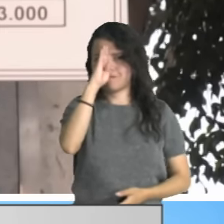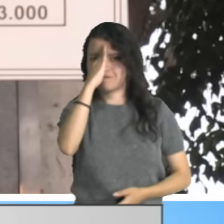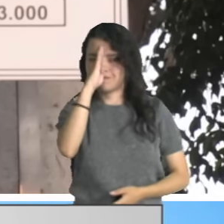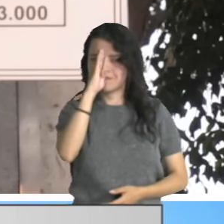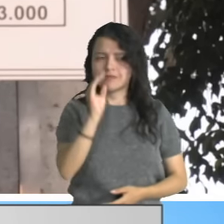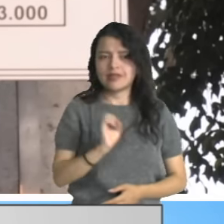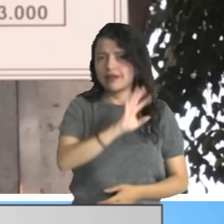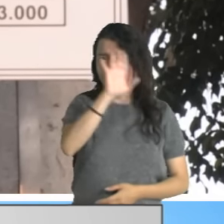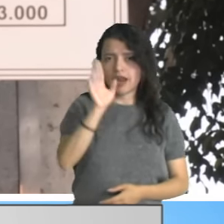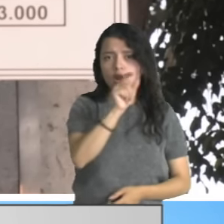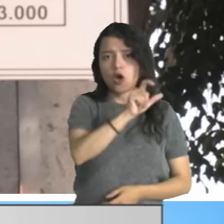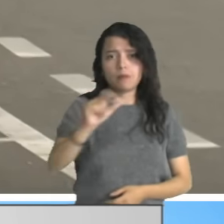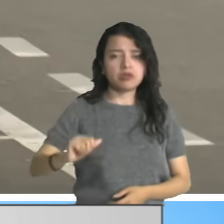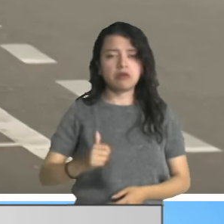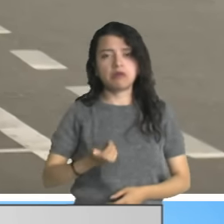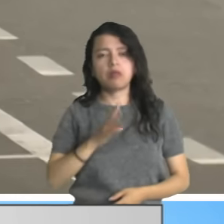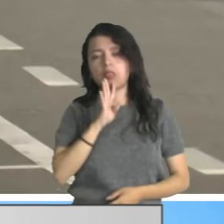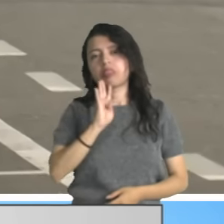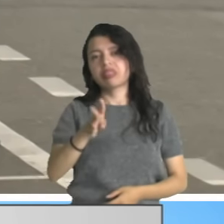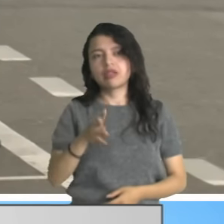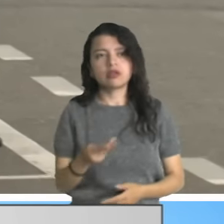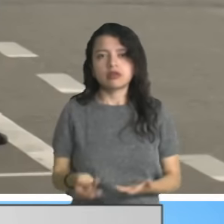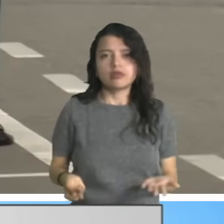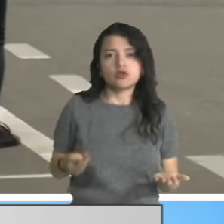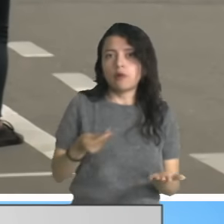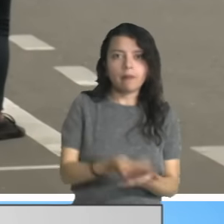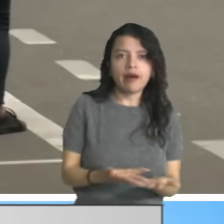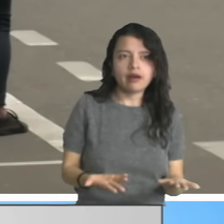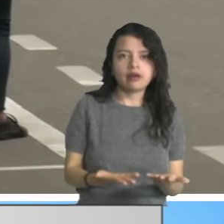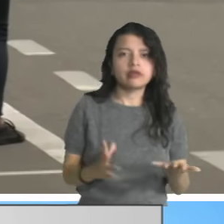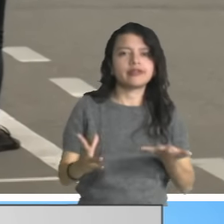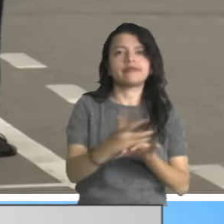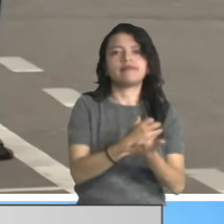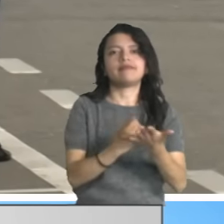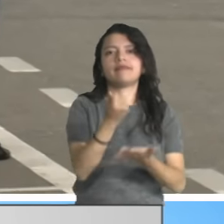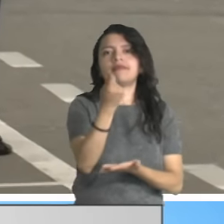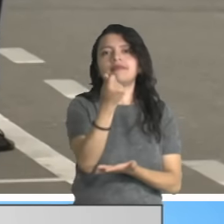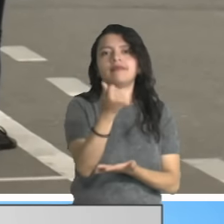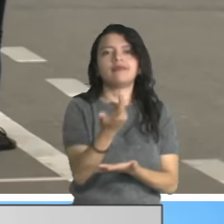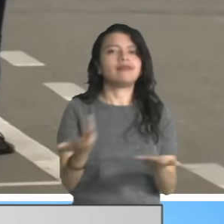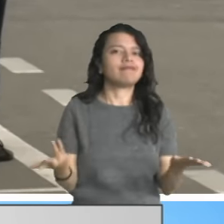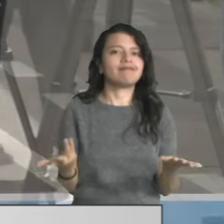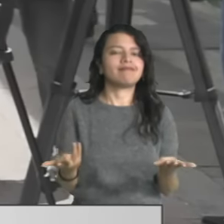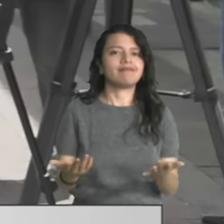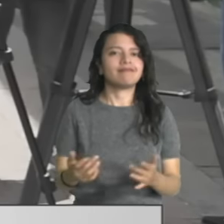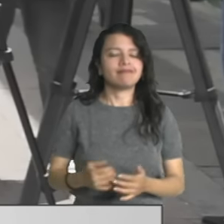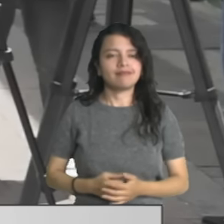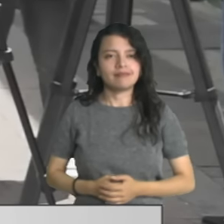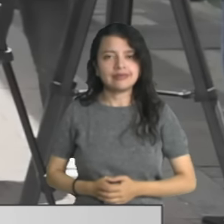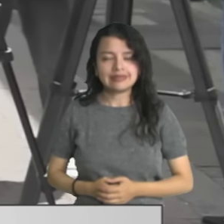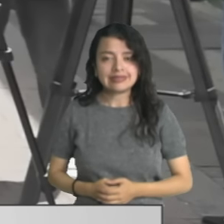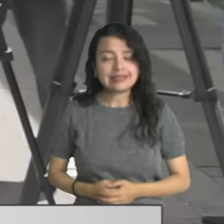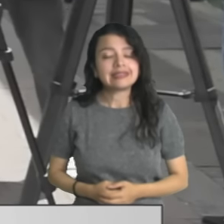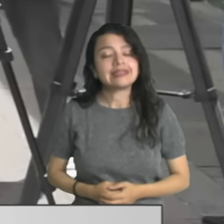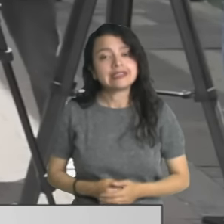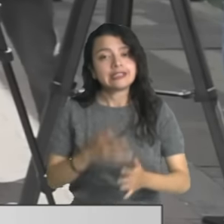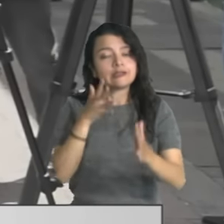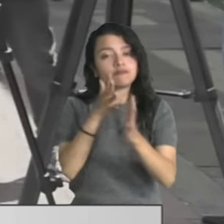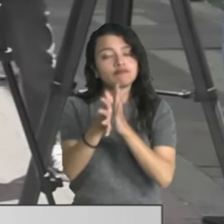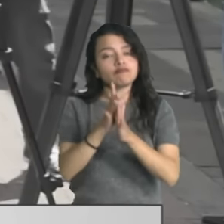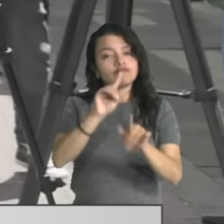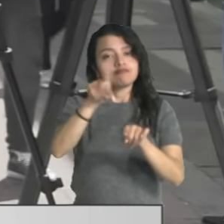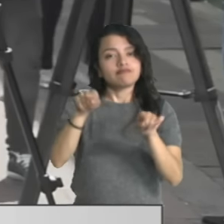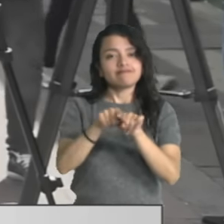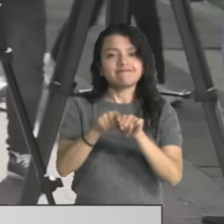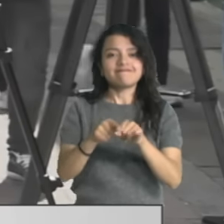este déficit, y de otra forma pues no se está llevando a cabo su naturaleza como tal. Es por lo pronto la información que